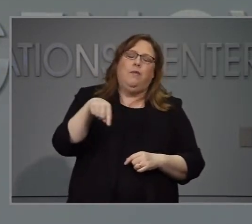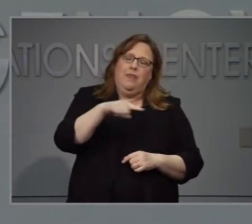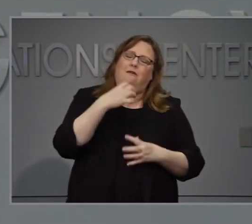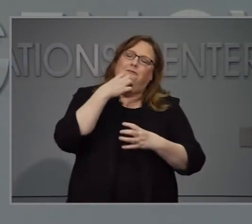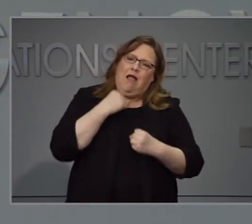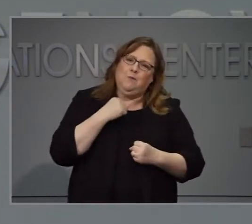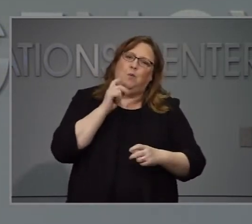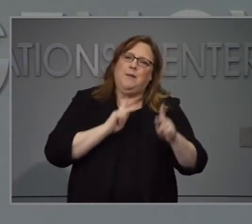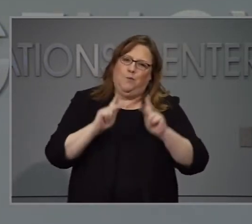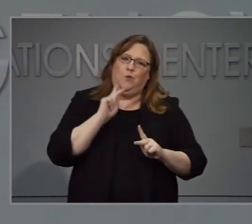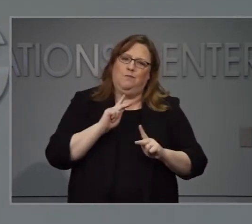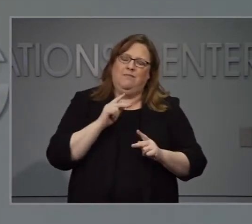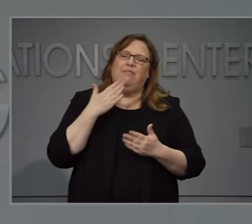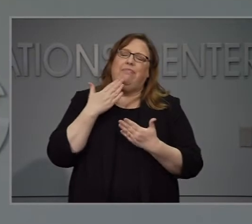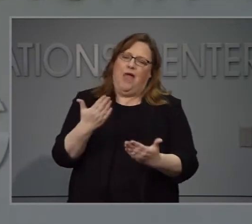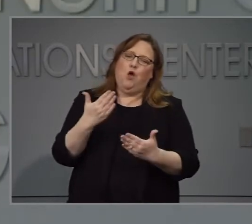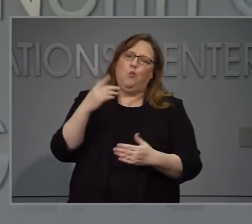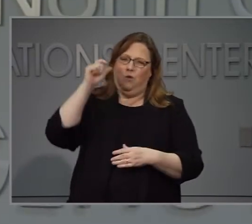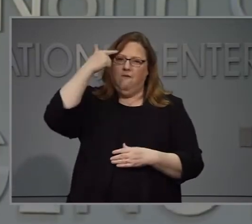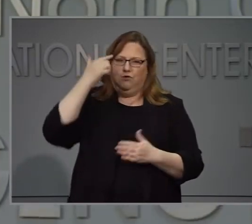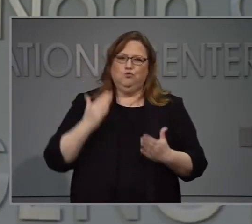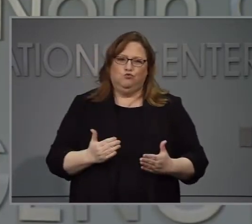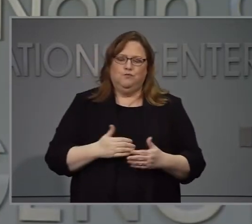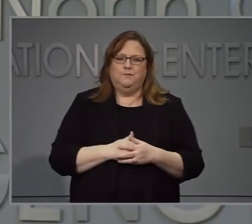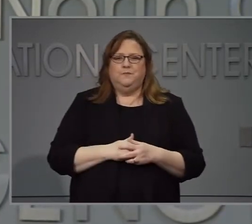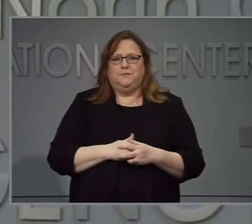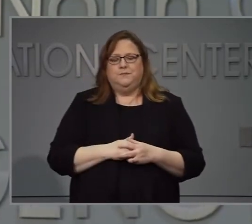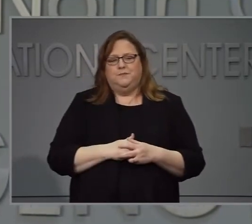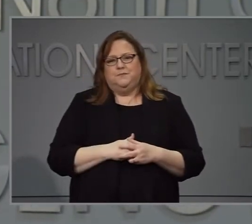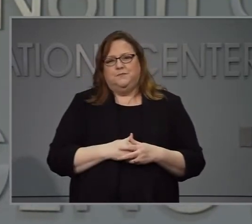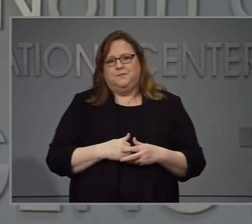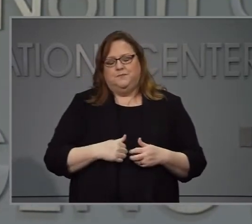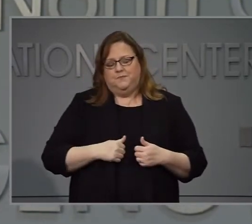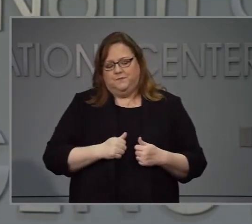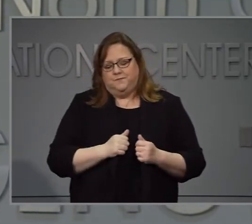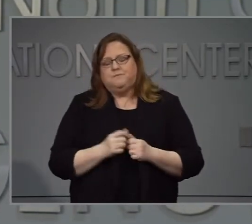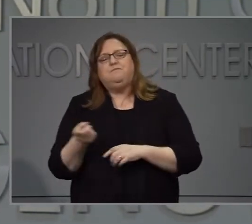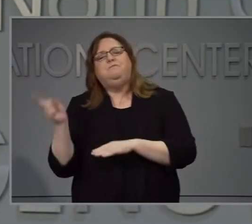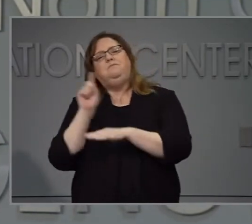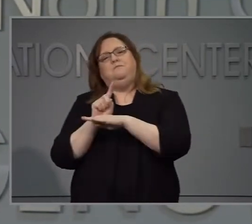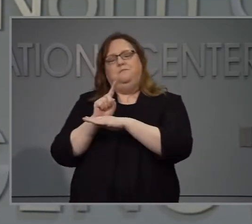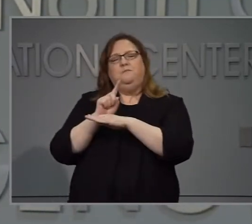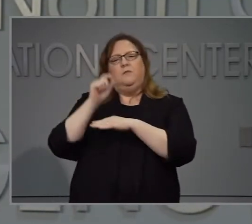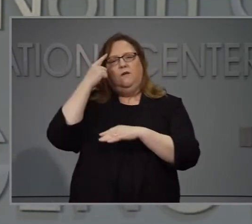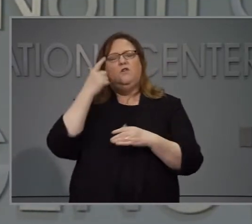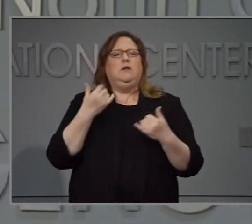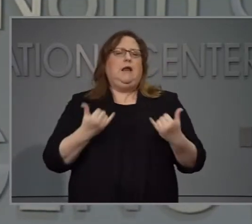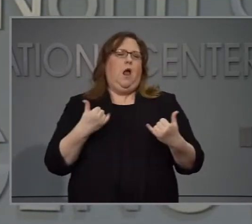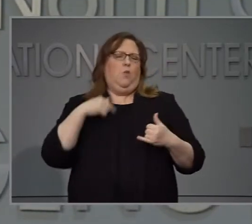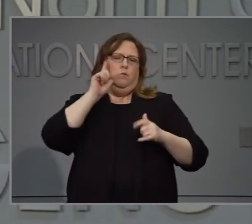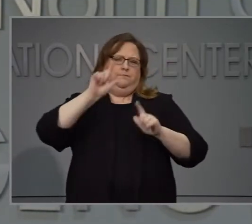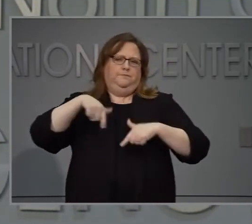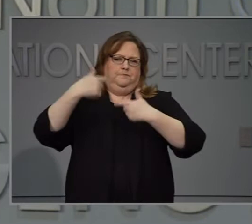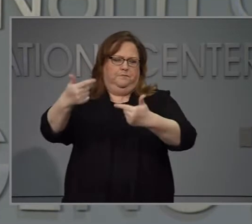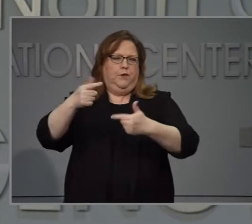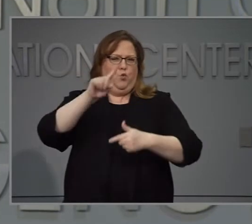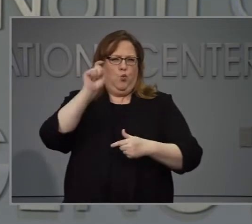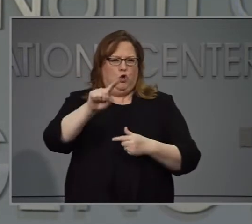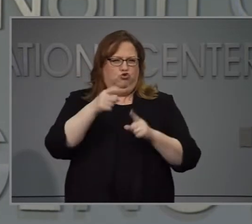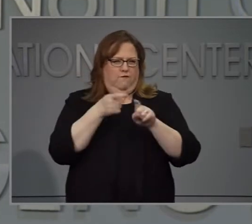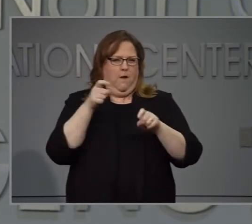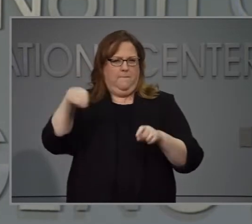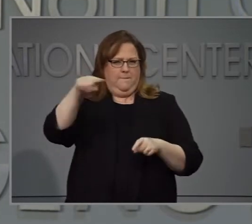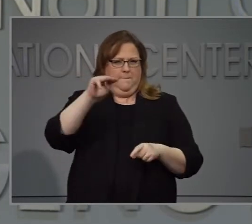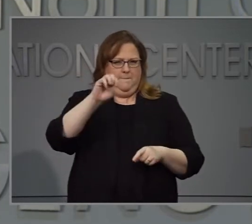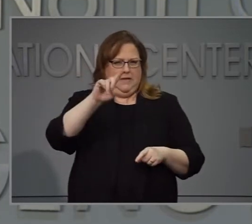debemos acordar les el valor de lo que todos ellos hacen gracias gracias secretaria ahora vamos a